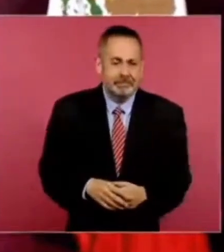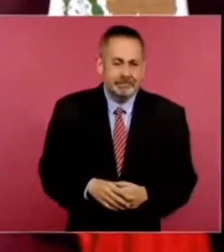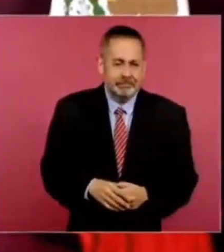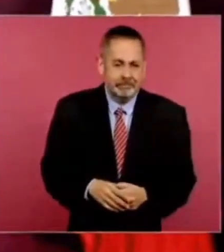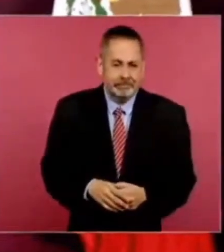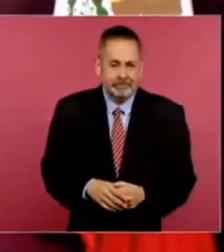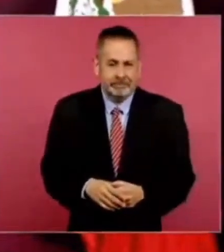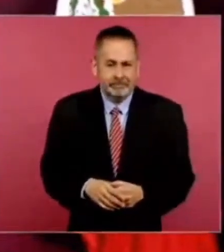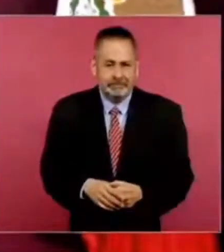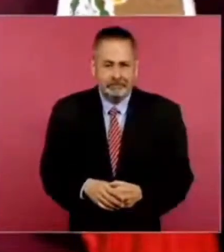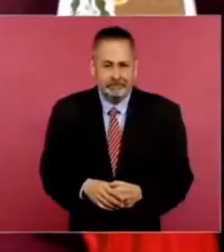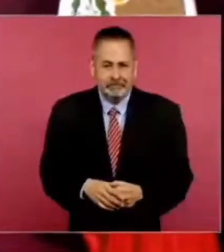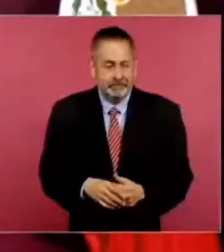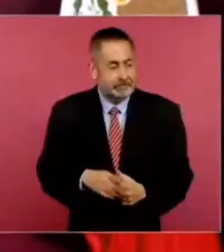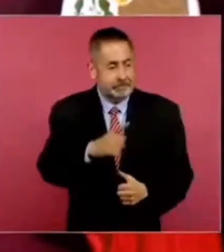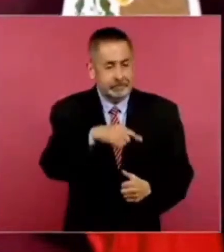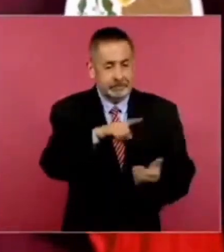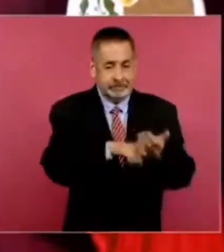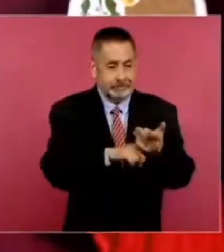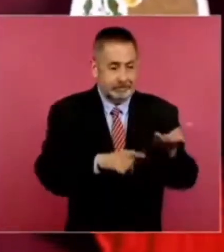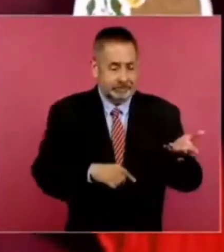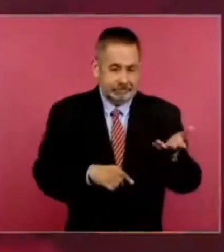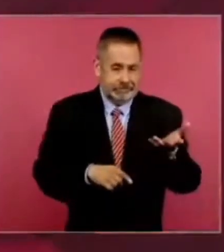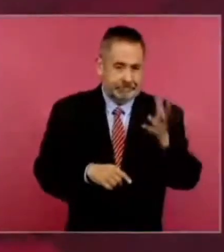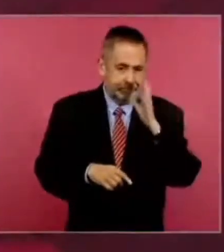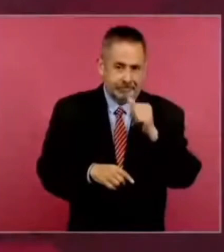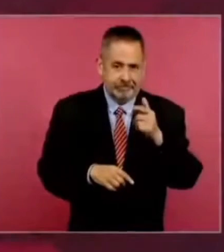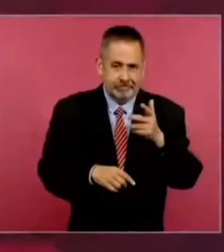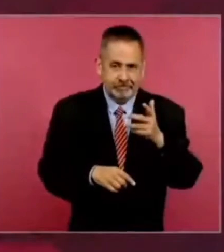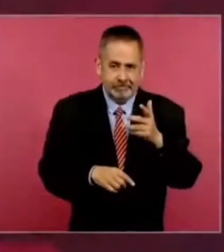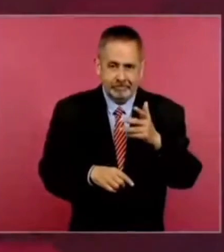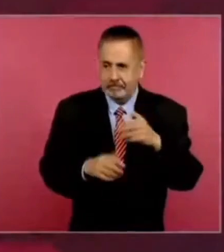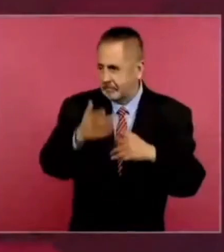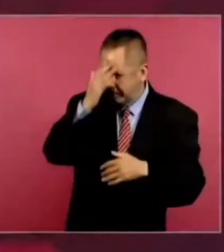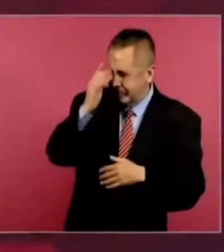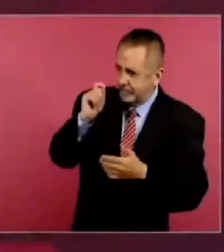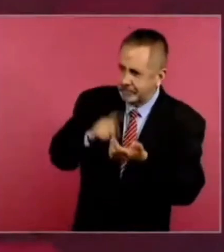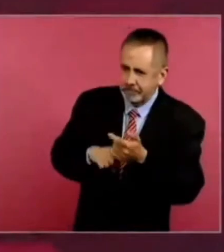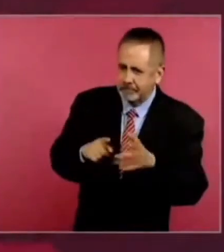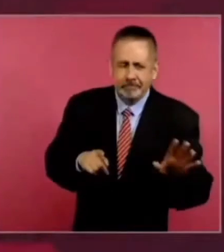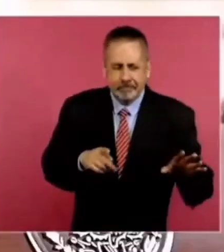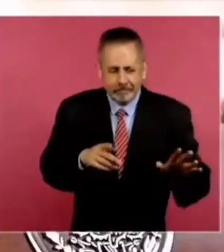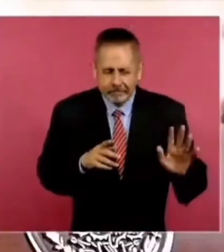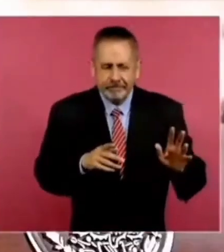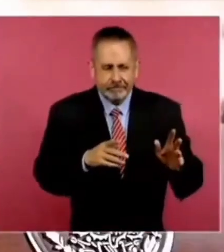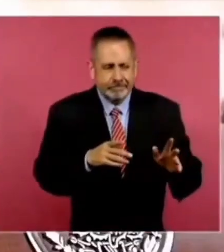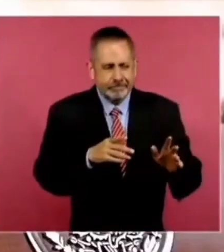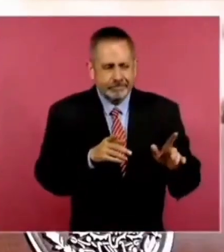Porque tampoco pueden cortar así de tajo, ¿no? Ya no saber nada de nosotros, ¿no?